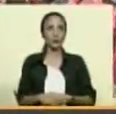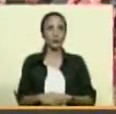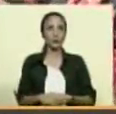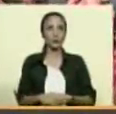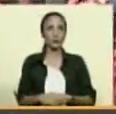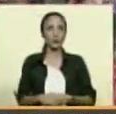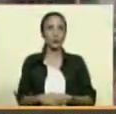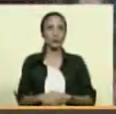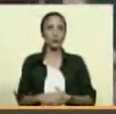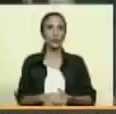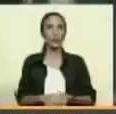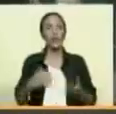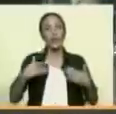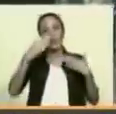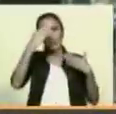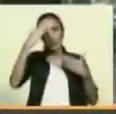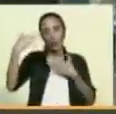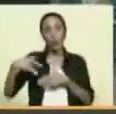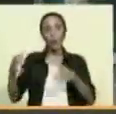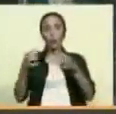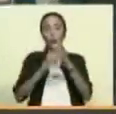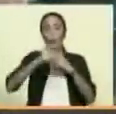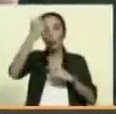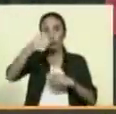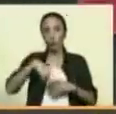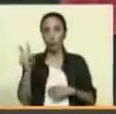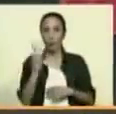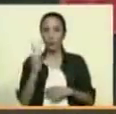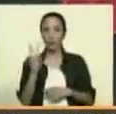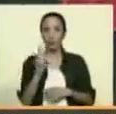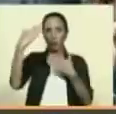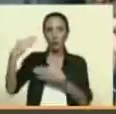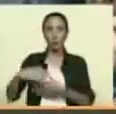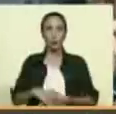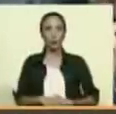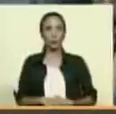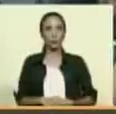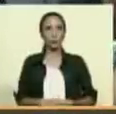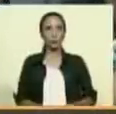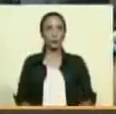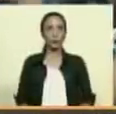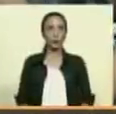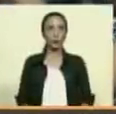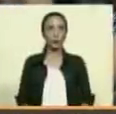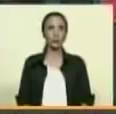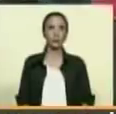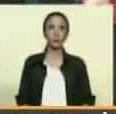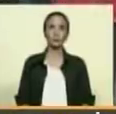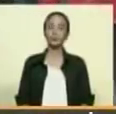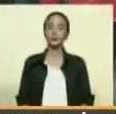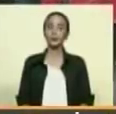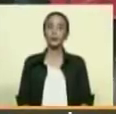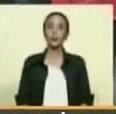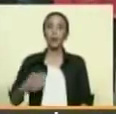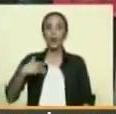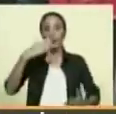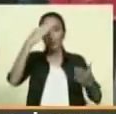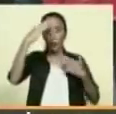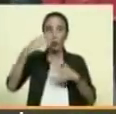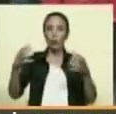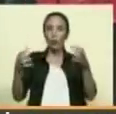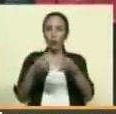Mi saludo al movimiento Somos Venezuela. Mi saludo al gran polo